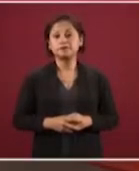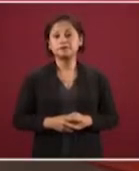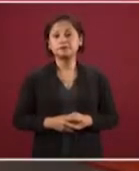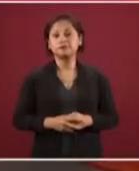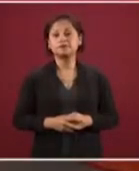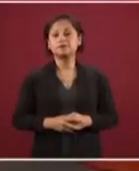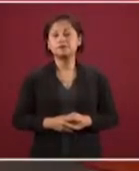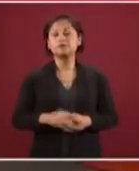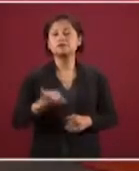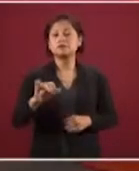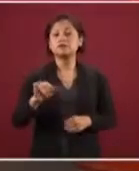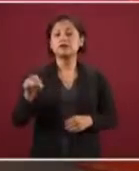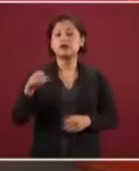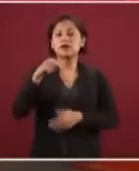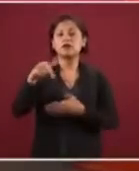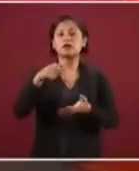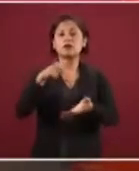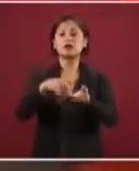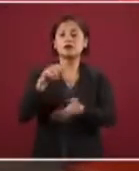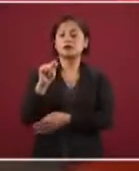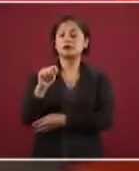sí, en Hidalgo, en Tenango de Doria,